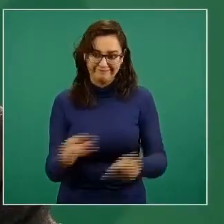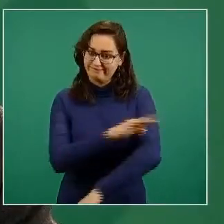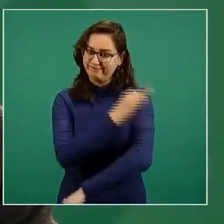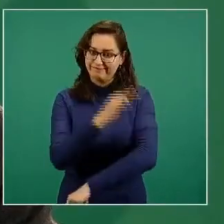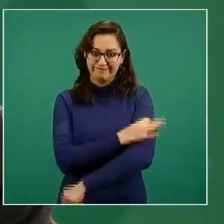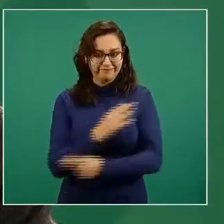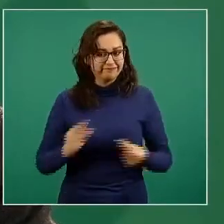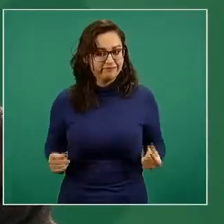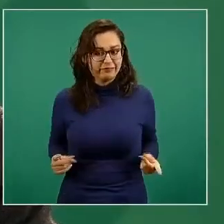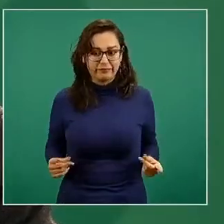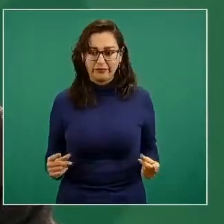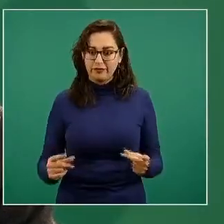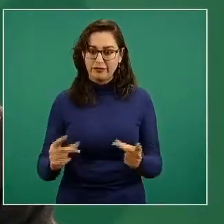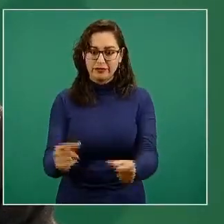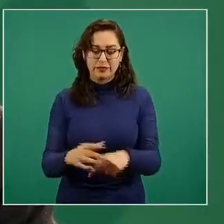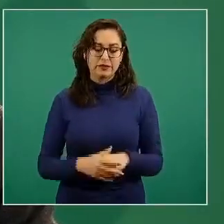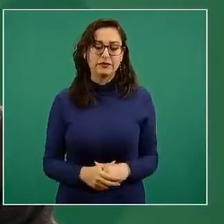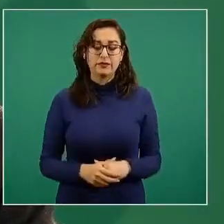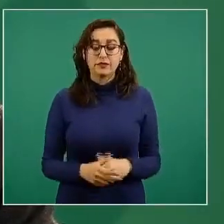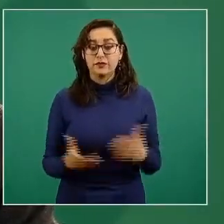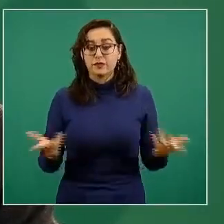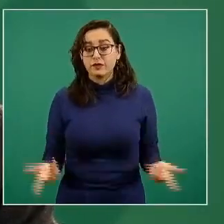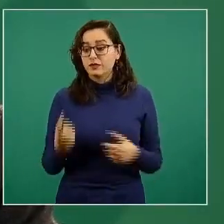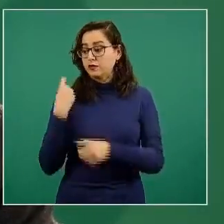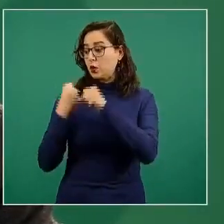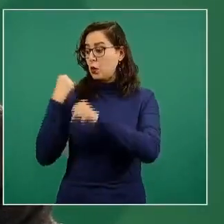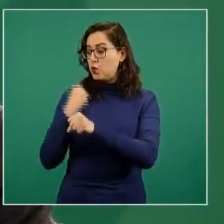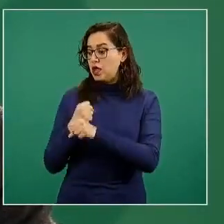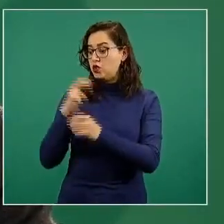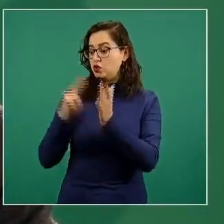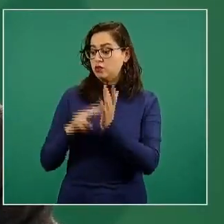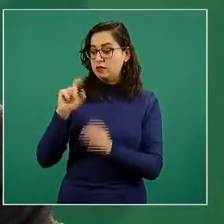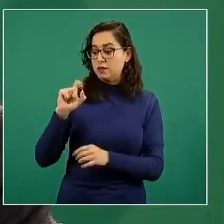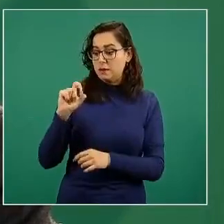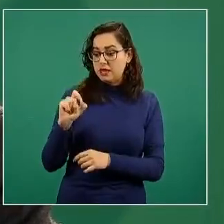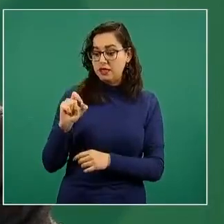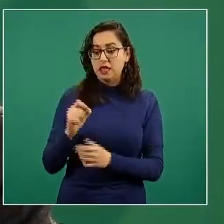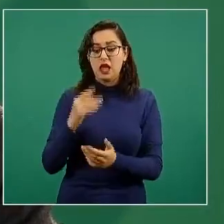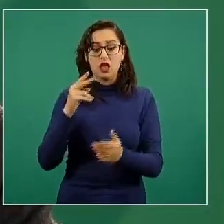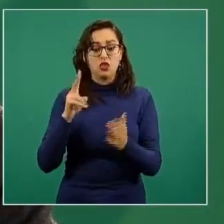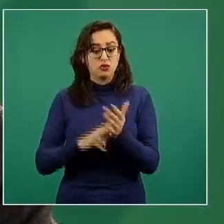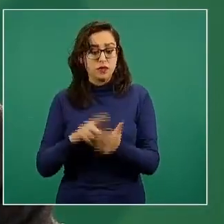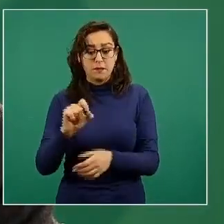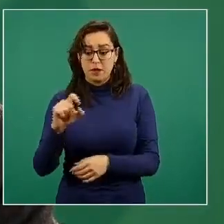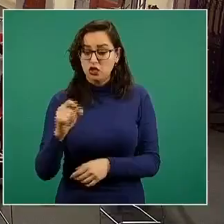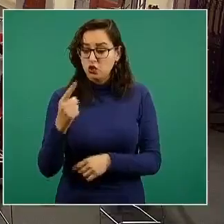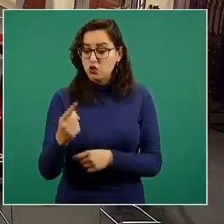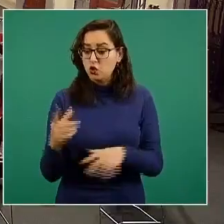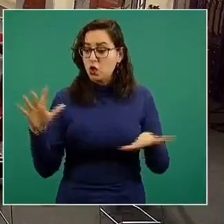¿Cuál es el cambio más importante entre 2020 y 2021? Vacunas.